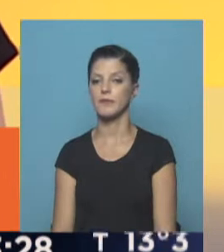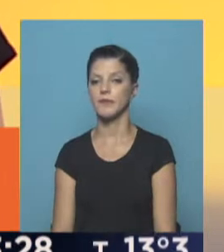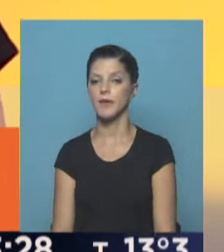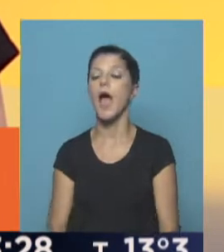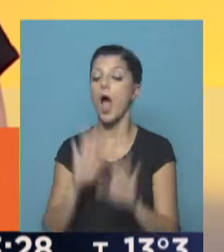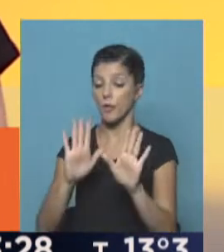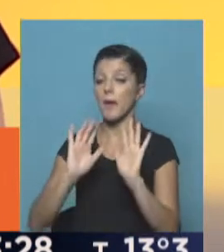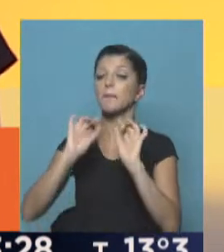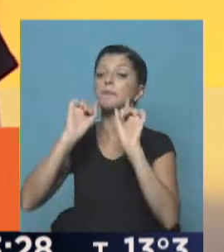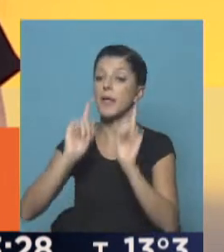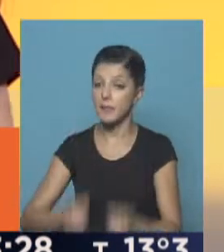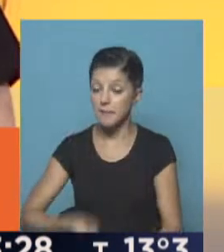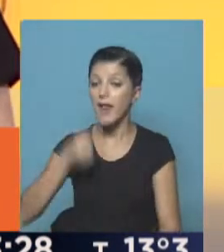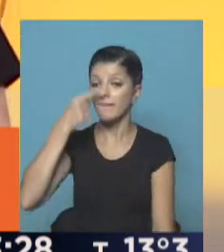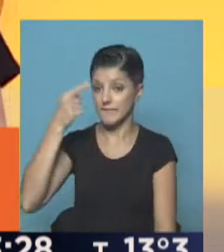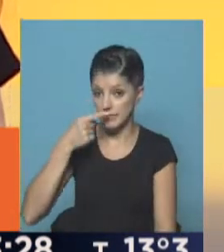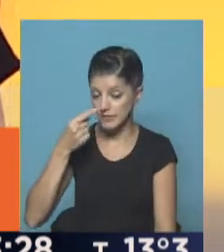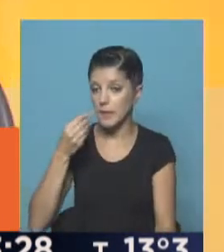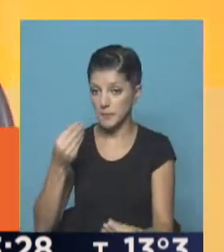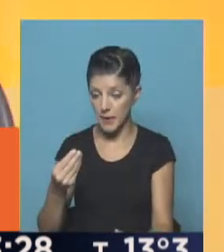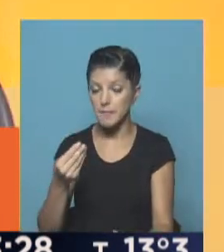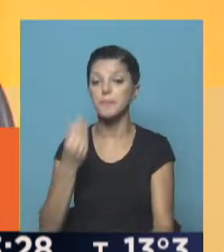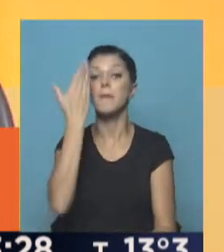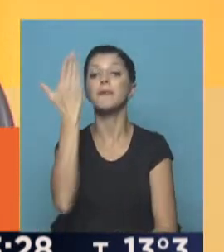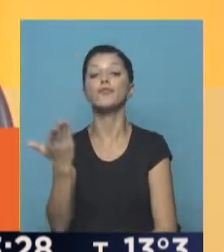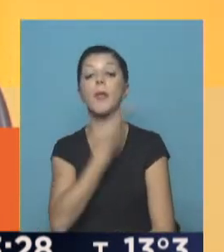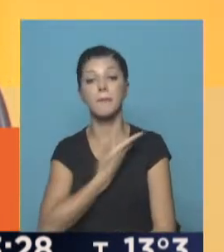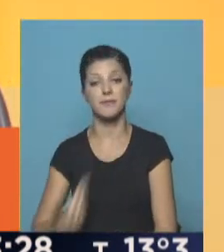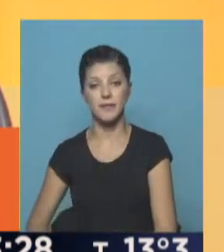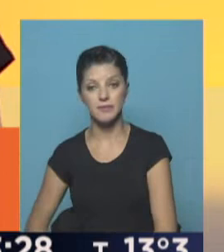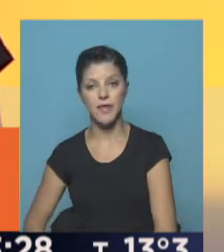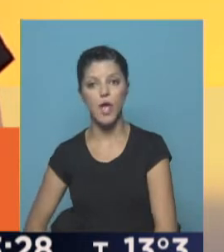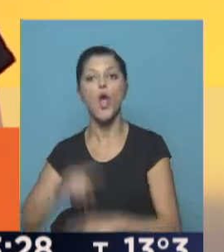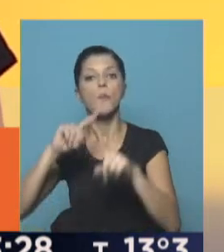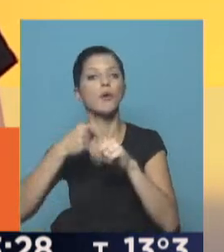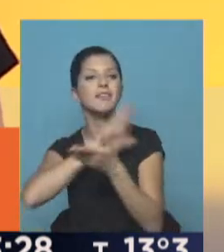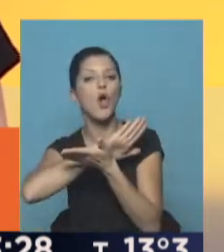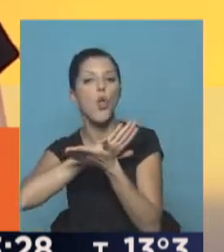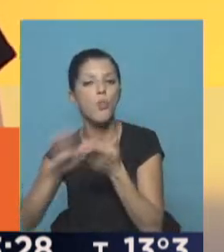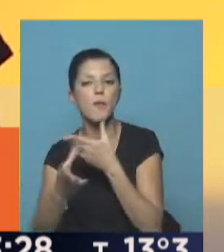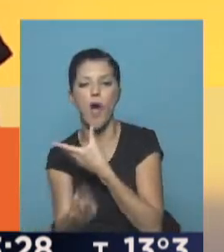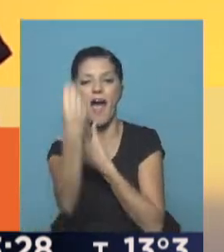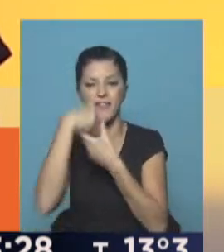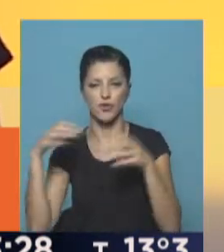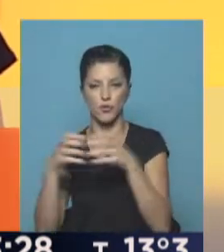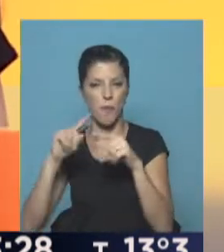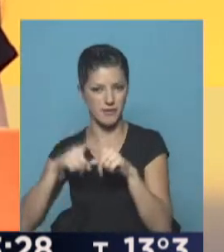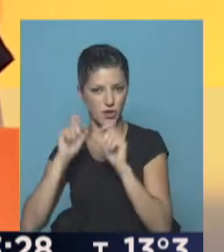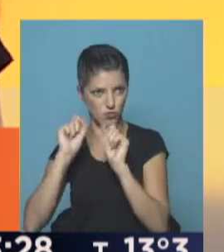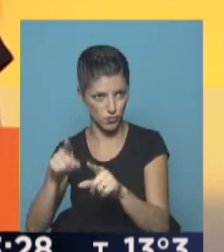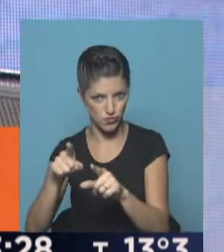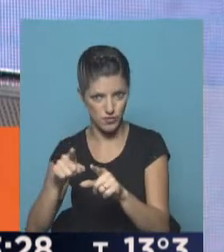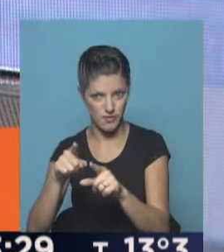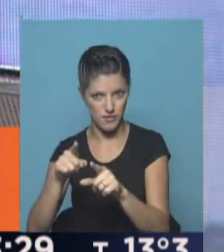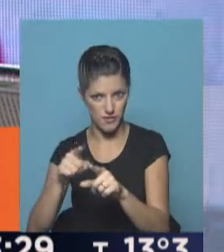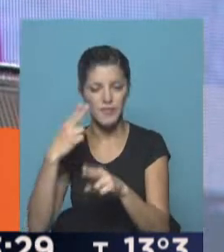es que Macron se llenó de nuevos políticos en su partido, la República en Marcha y